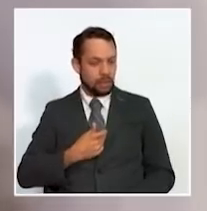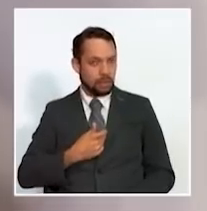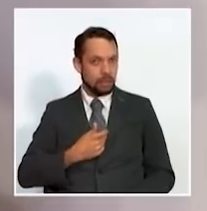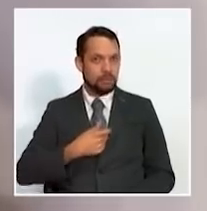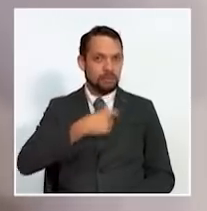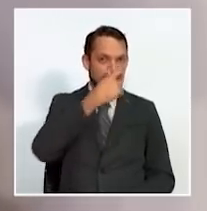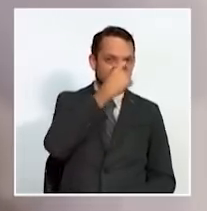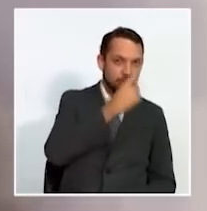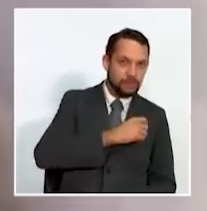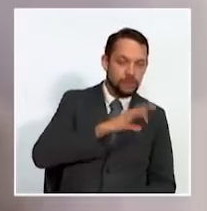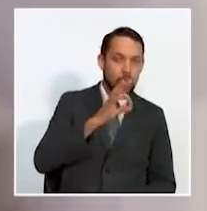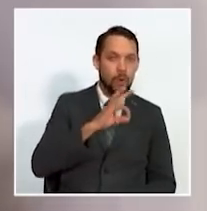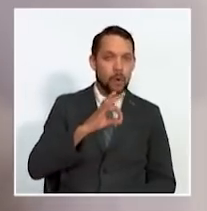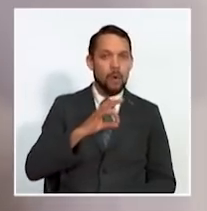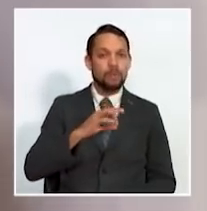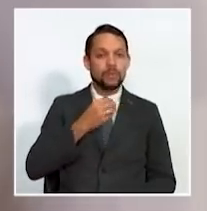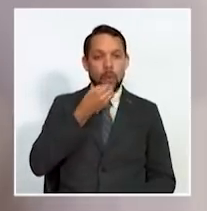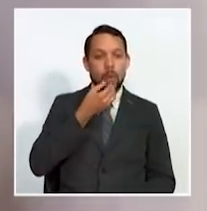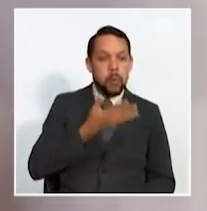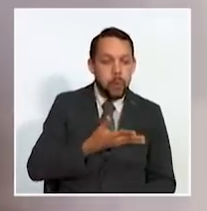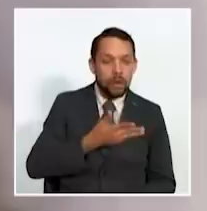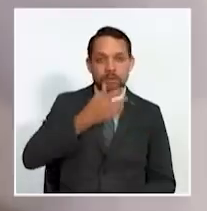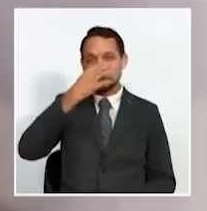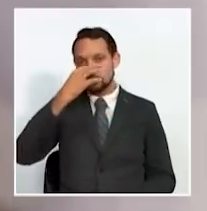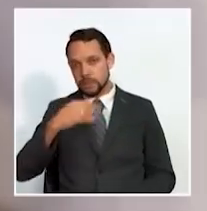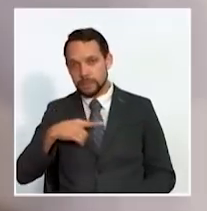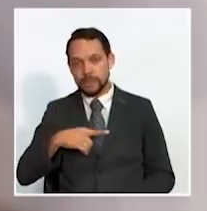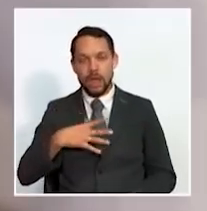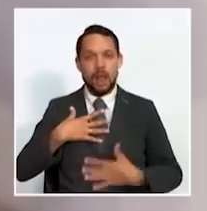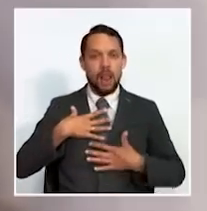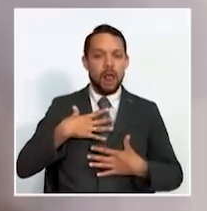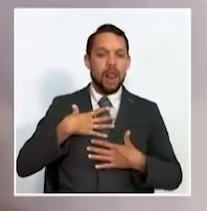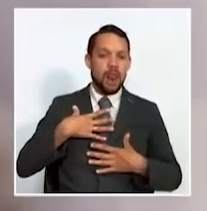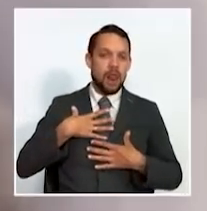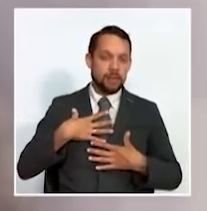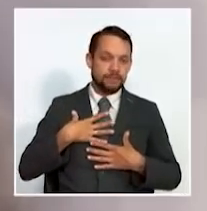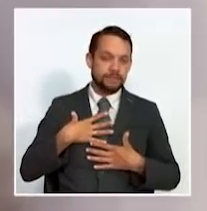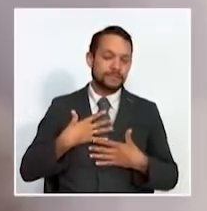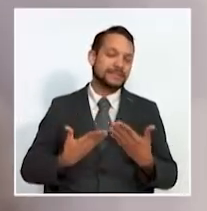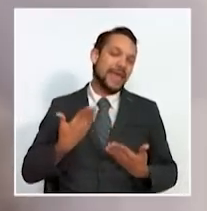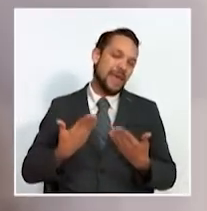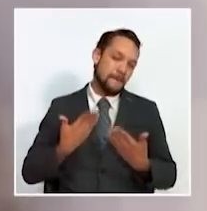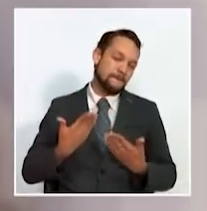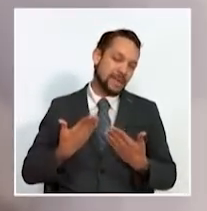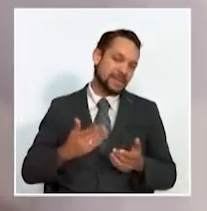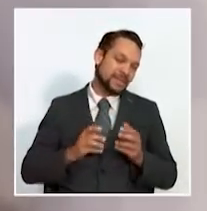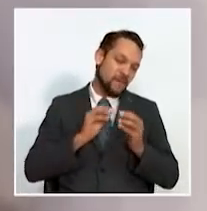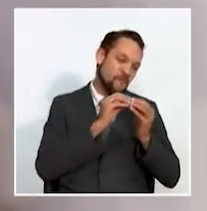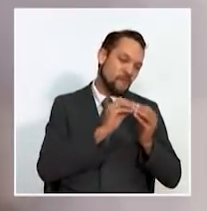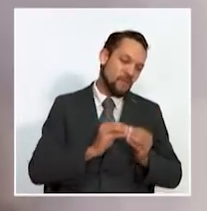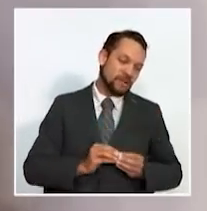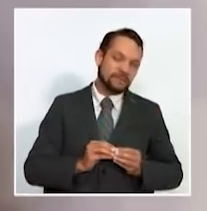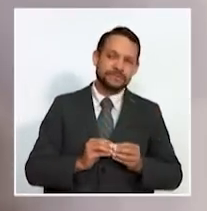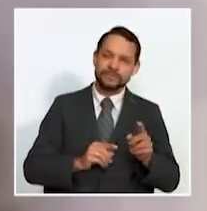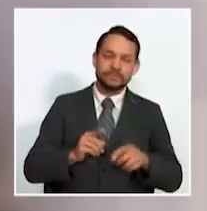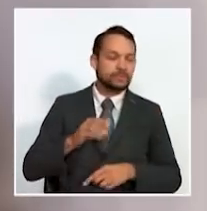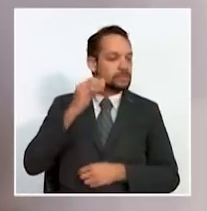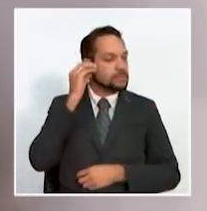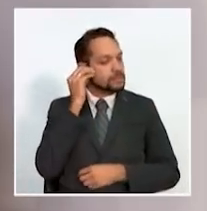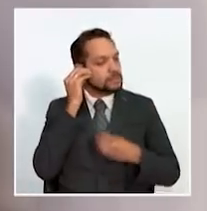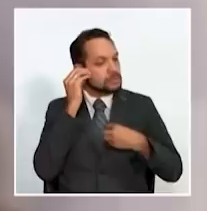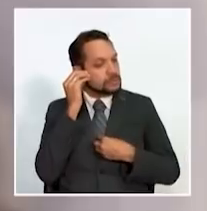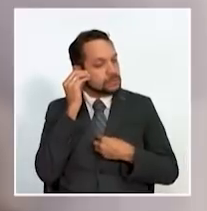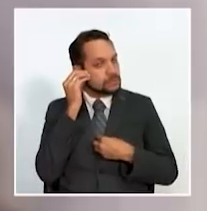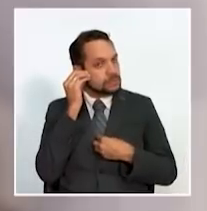cuando el paciente bota el aire y silba, es por espasmo del bronquio. Por eso muchas veces confundimos las asmas y podemos tener